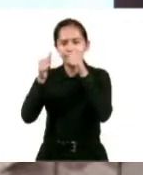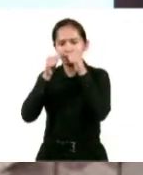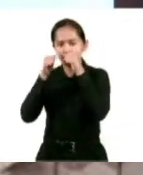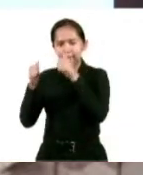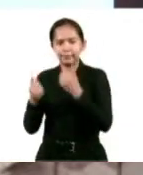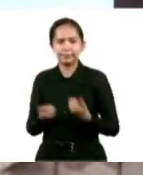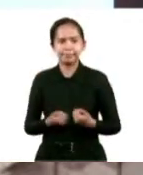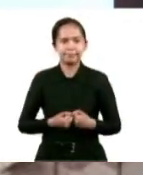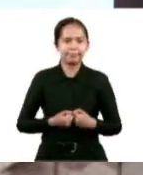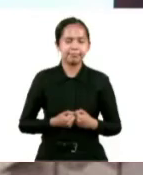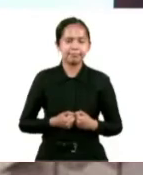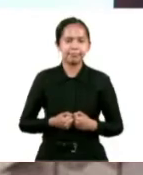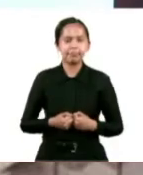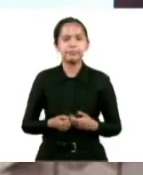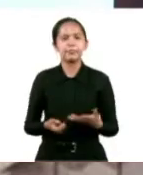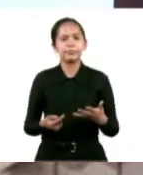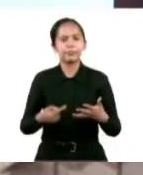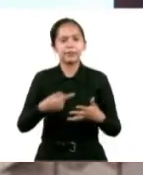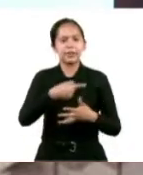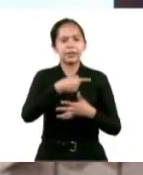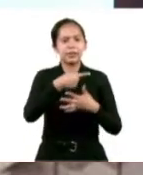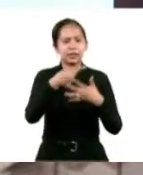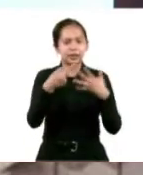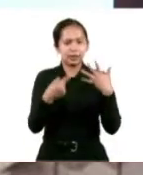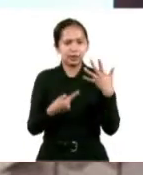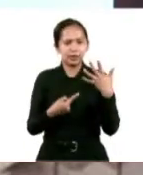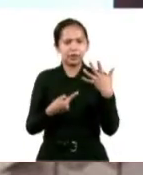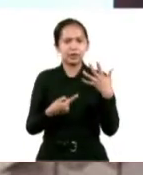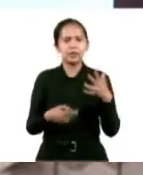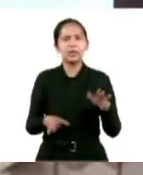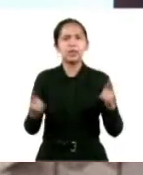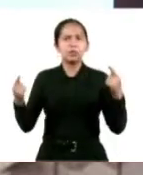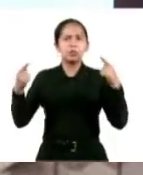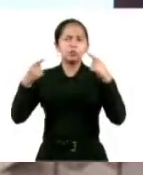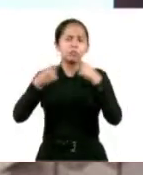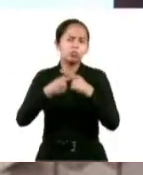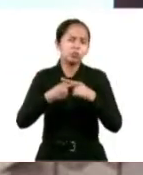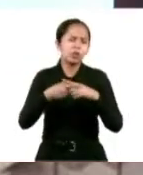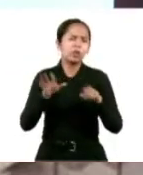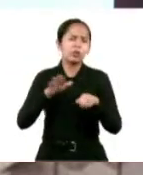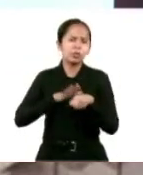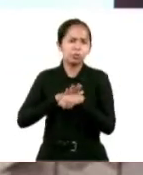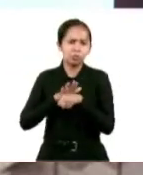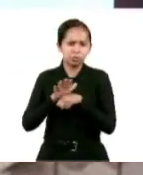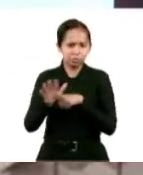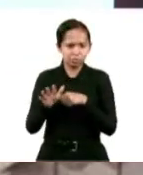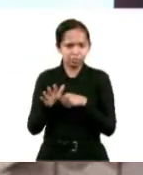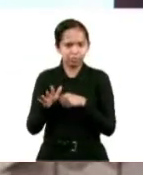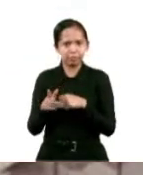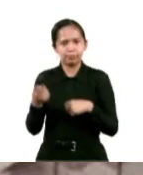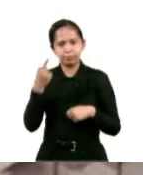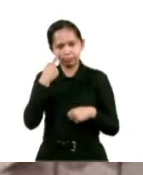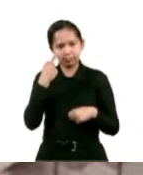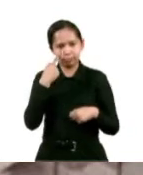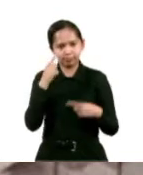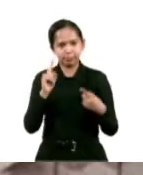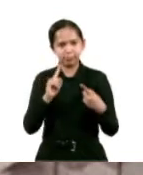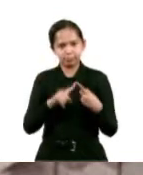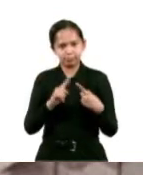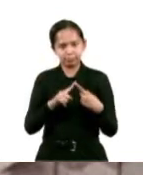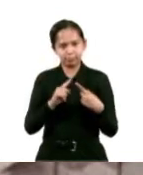Adelante. ¿Cuáles son las inconsistencias o contradicciones que se detectan? Primero,